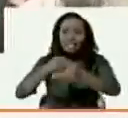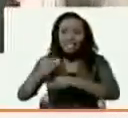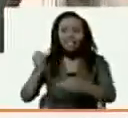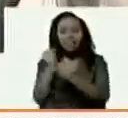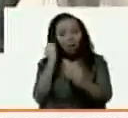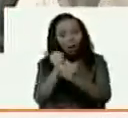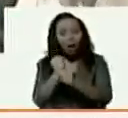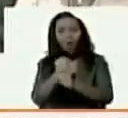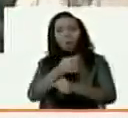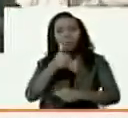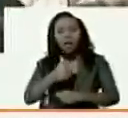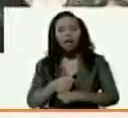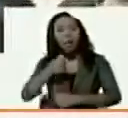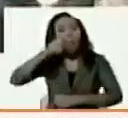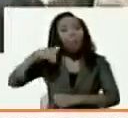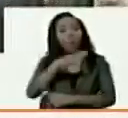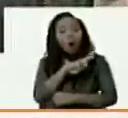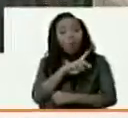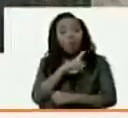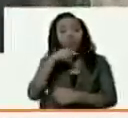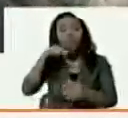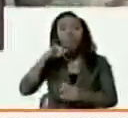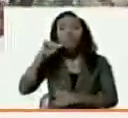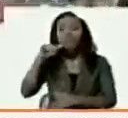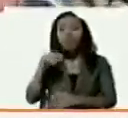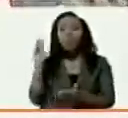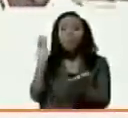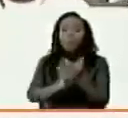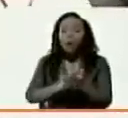Nosotros, que los pueblos los denominen de esa manera.